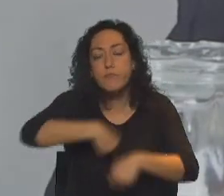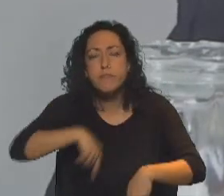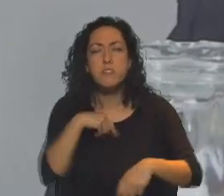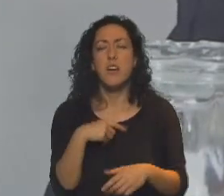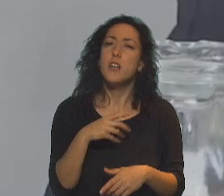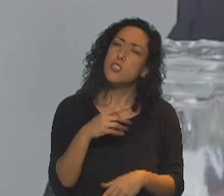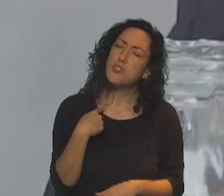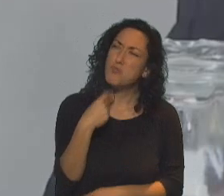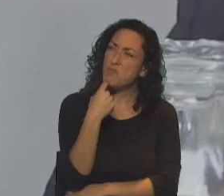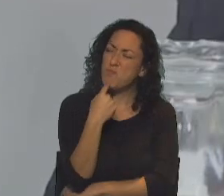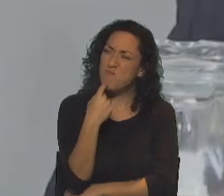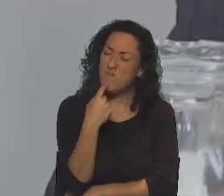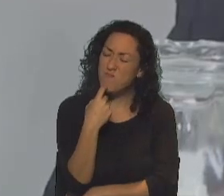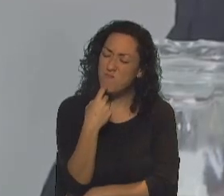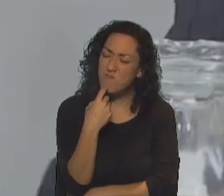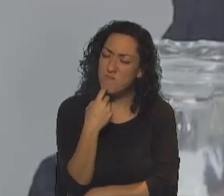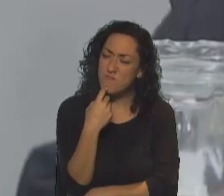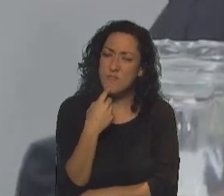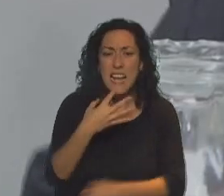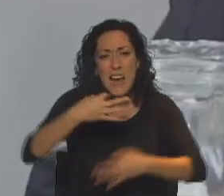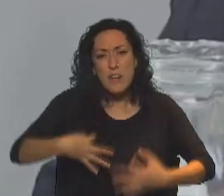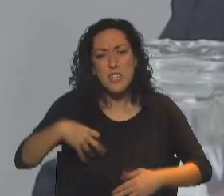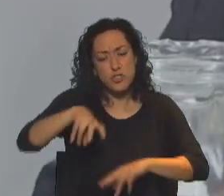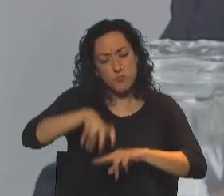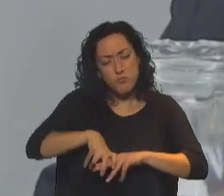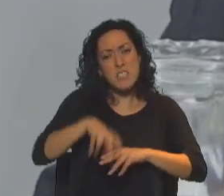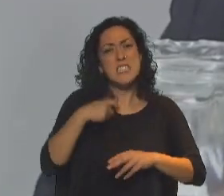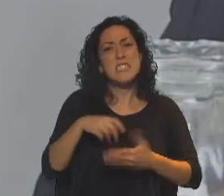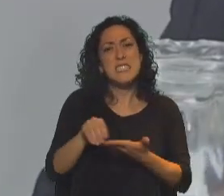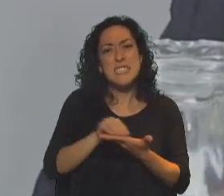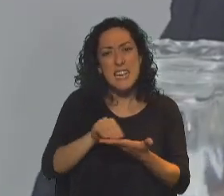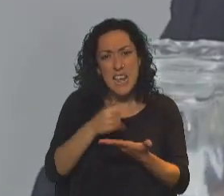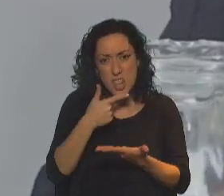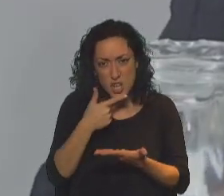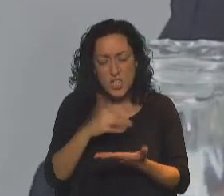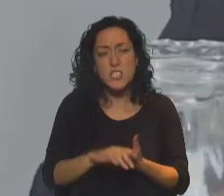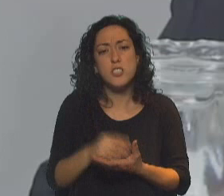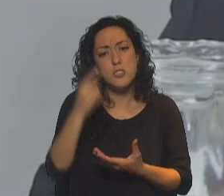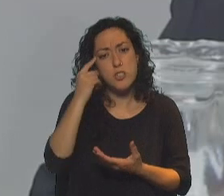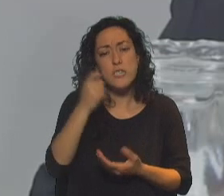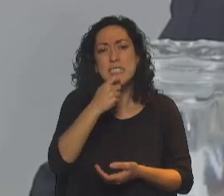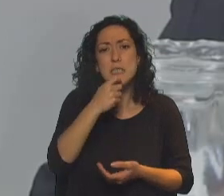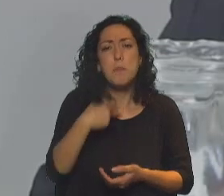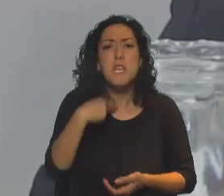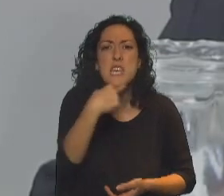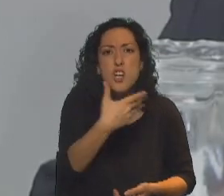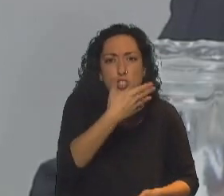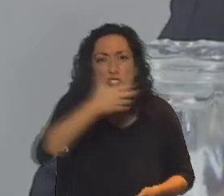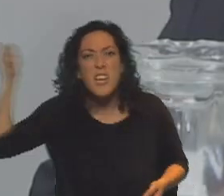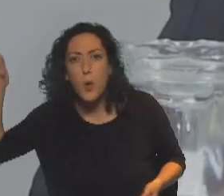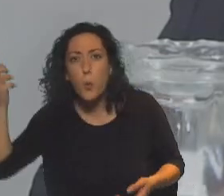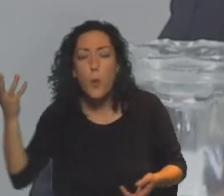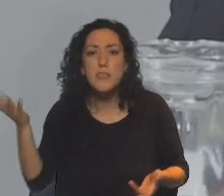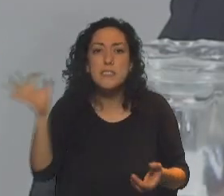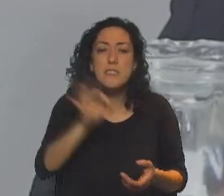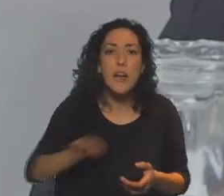Porque la verdad que estaba sentada en la banca y digo, yo no sé si me hubieran secuestrado un hijo